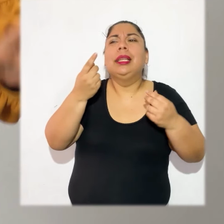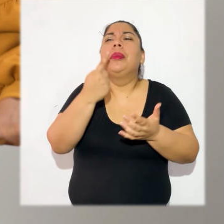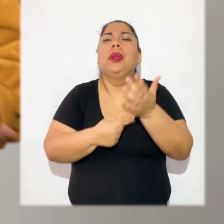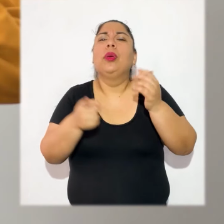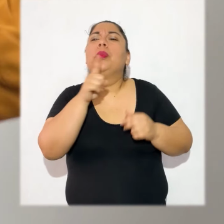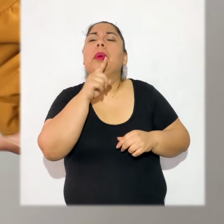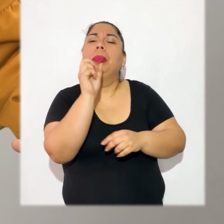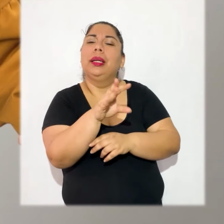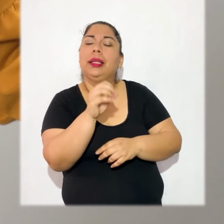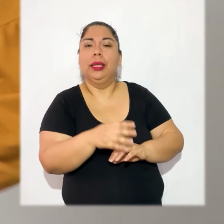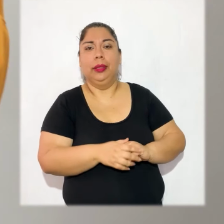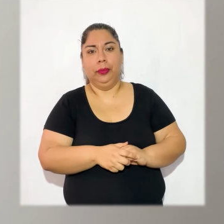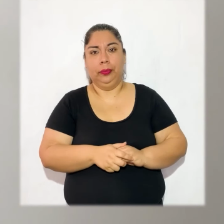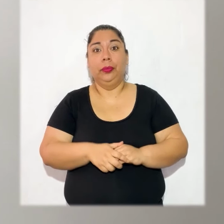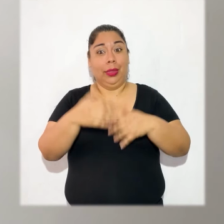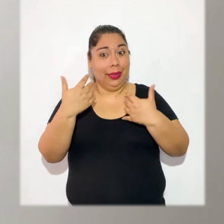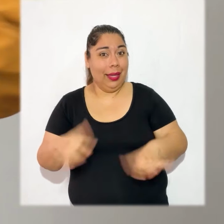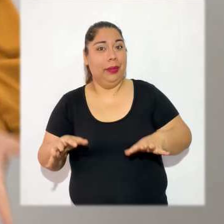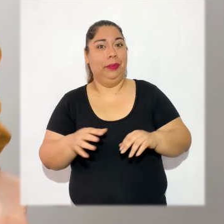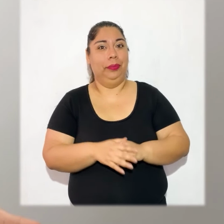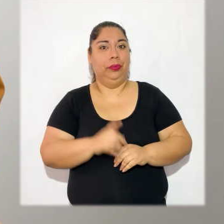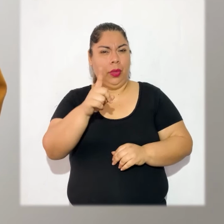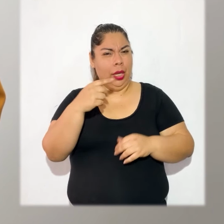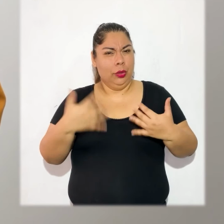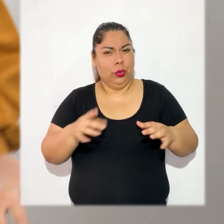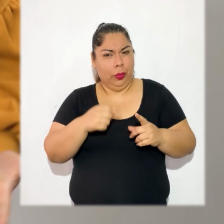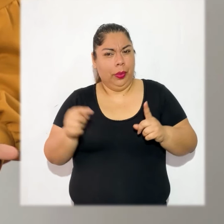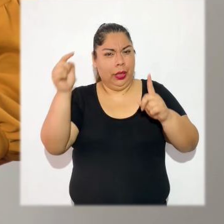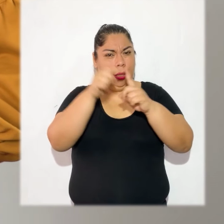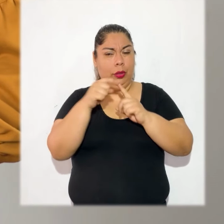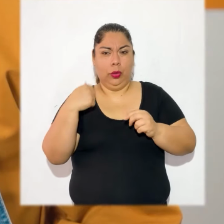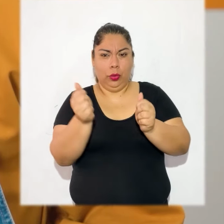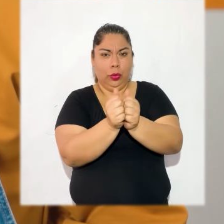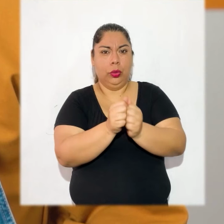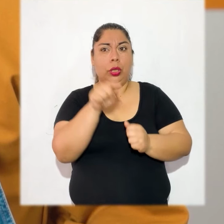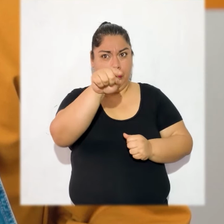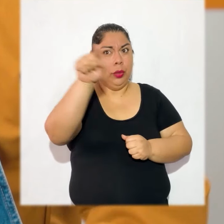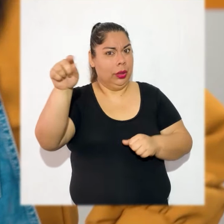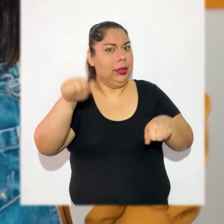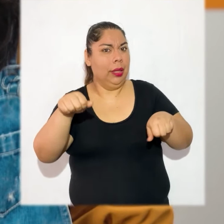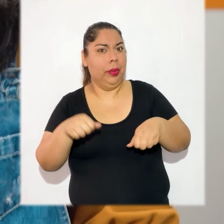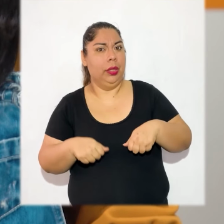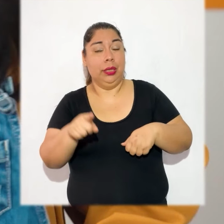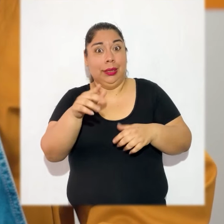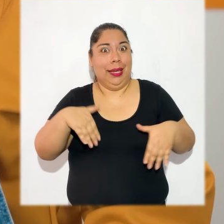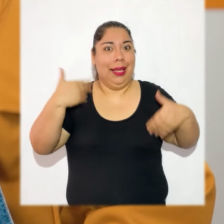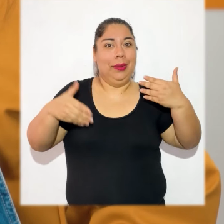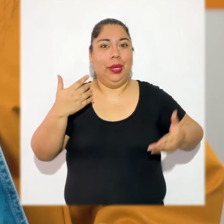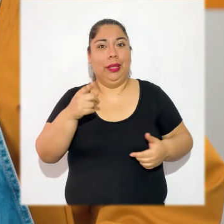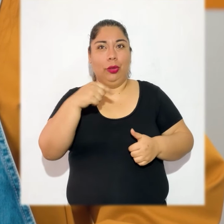Sí, es un reto súper divertido para hacerlo juntos y para ustedes también. Y lo vamos a lograr. Y luego será